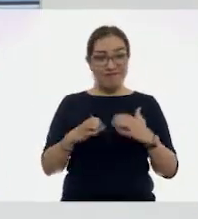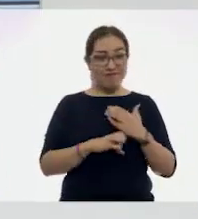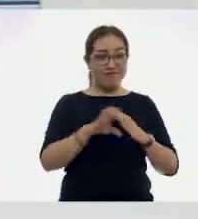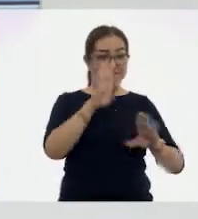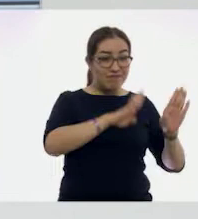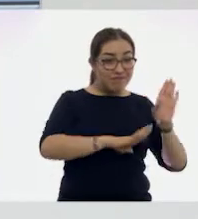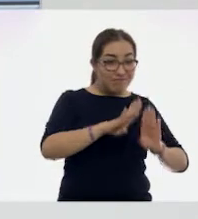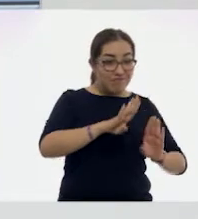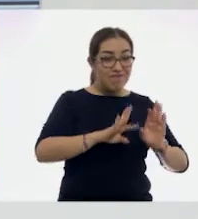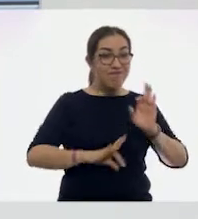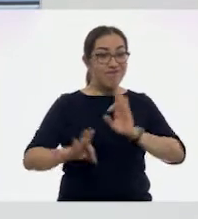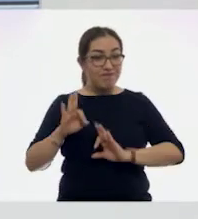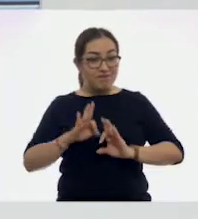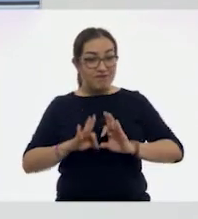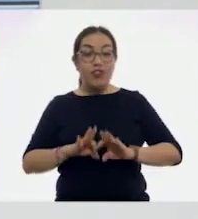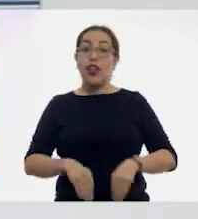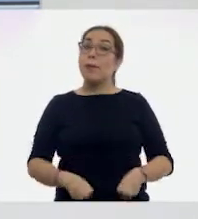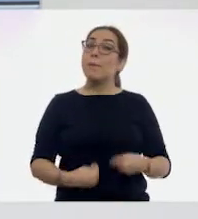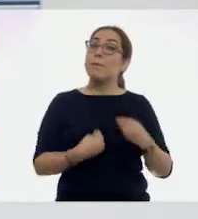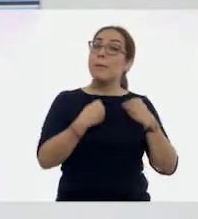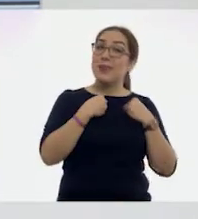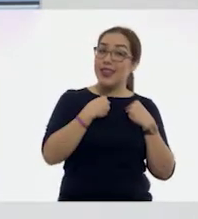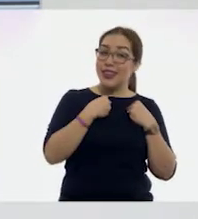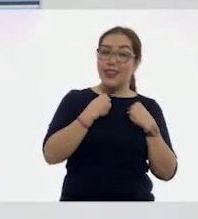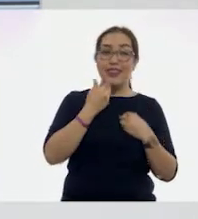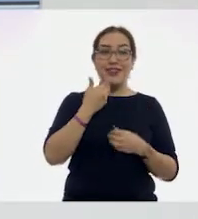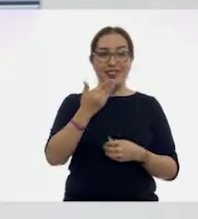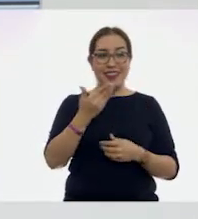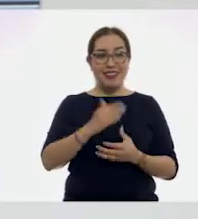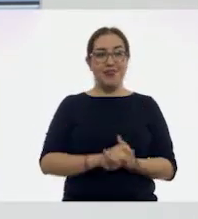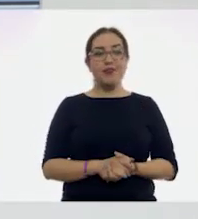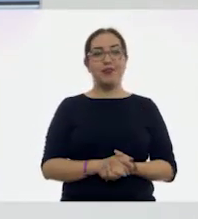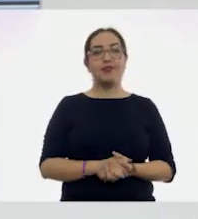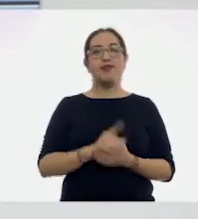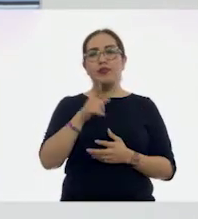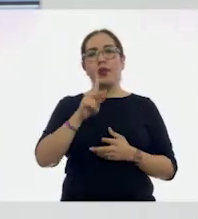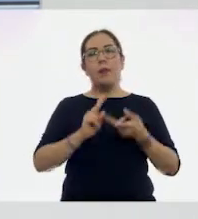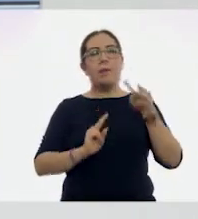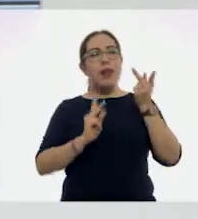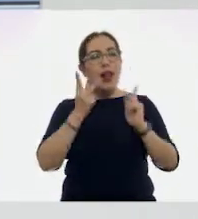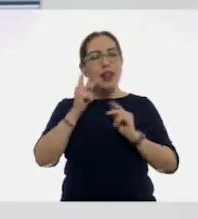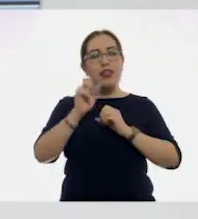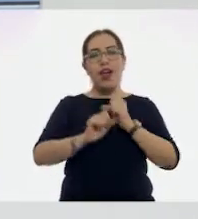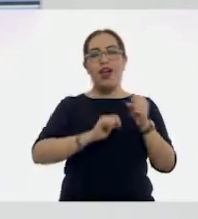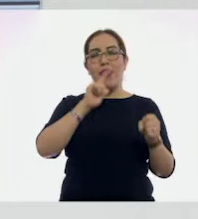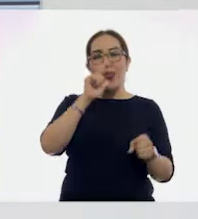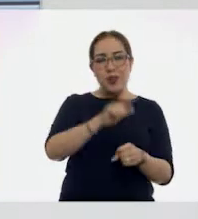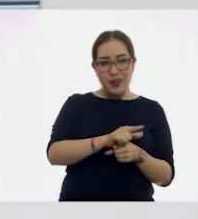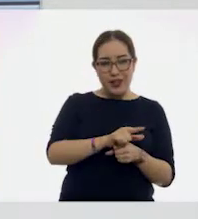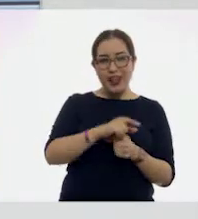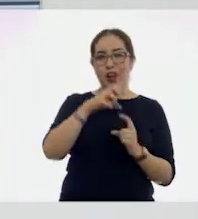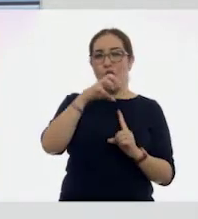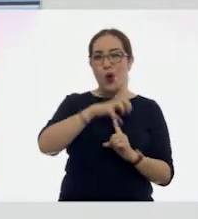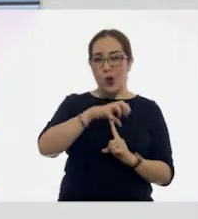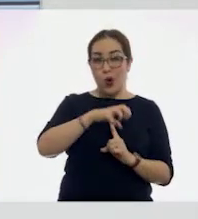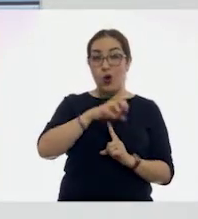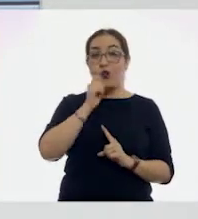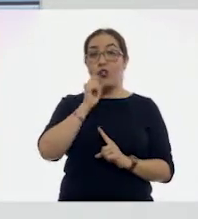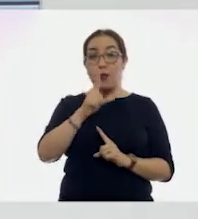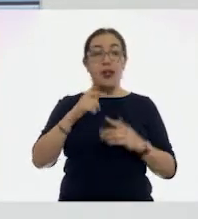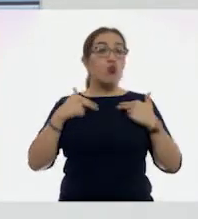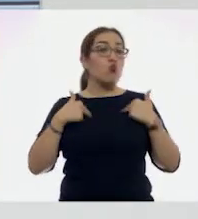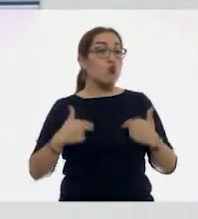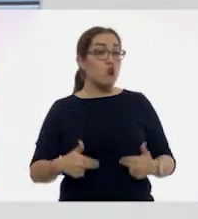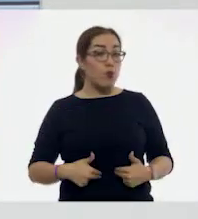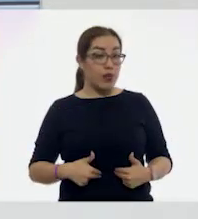son los hongos, los que aparecieron en el video, Ay. las plantas, los animales y los seres